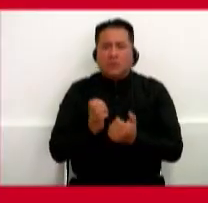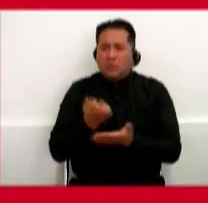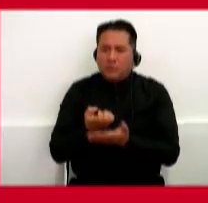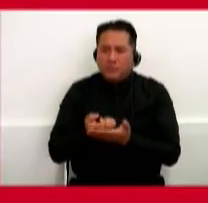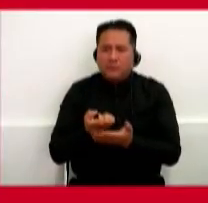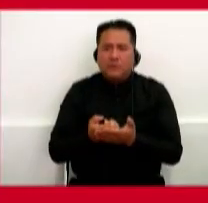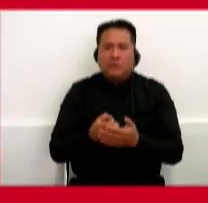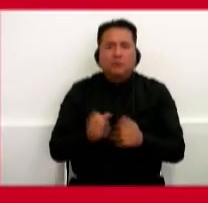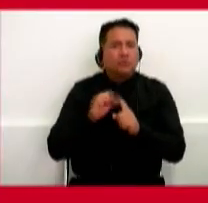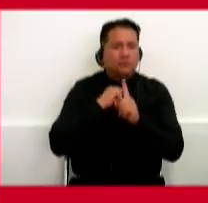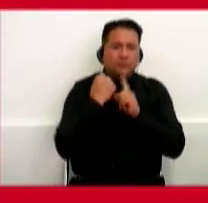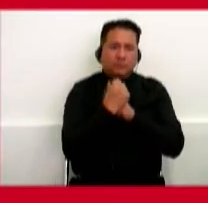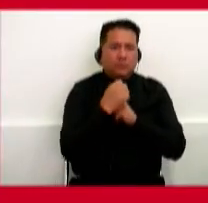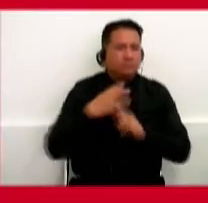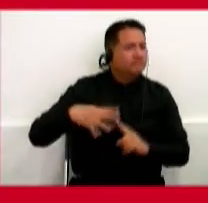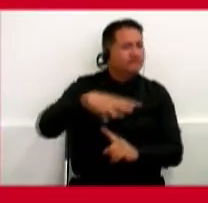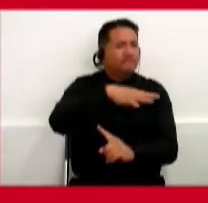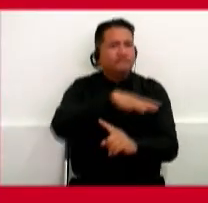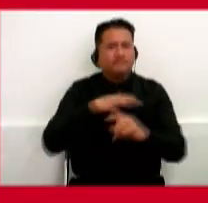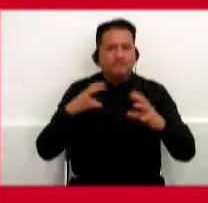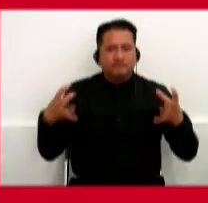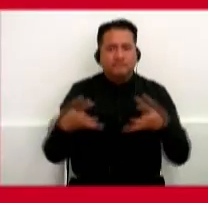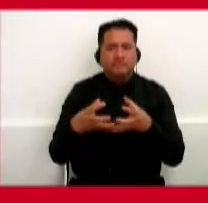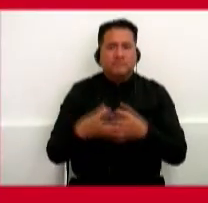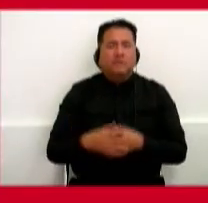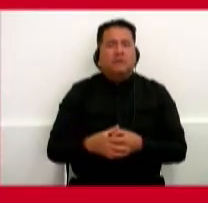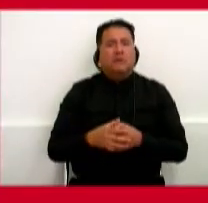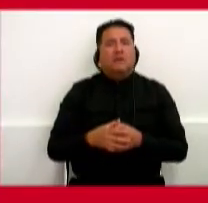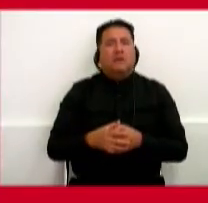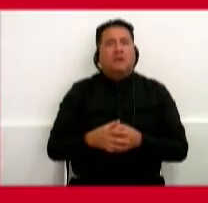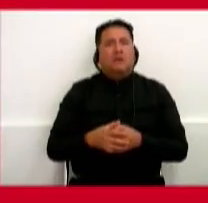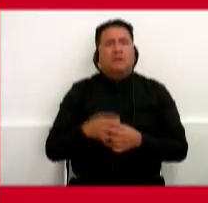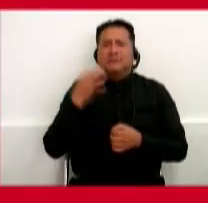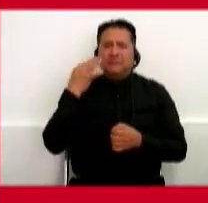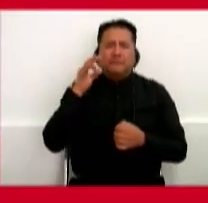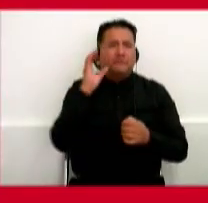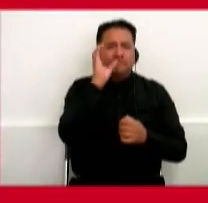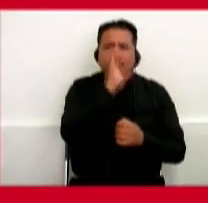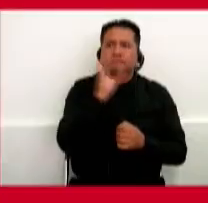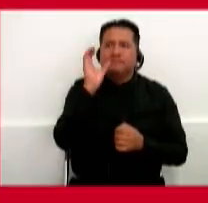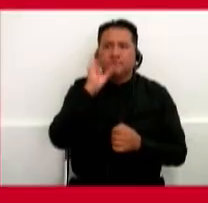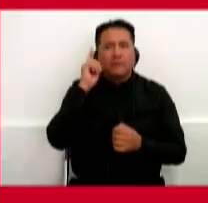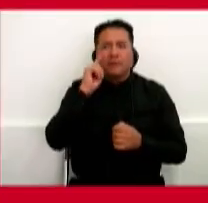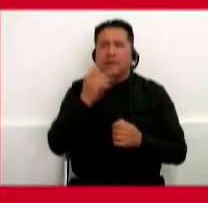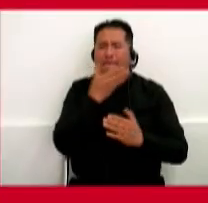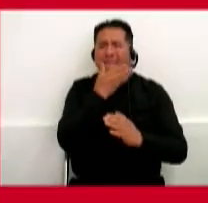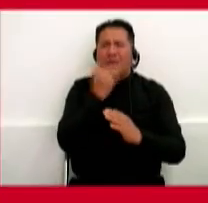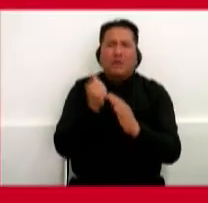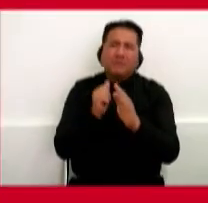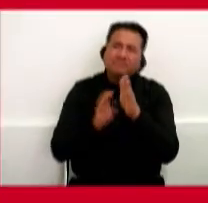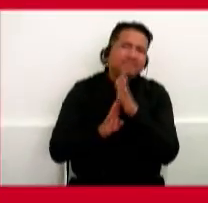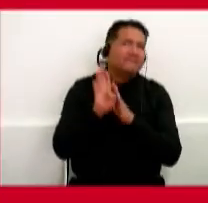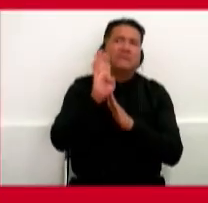y ambientalmente, y siempre estamos en búsqueda de la excelencia operacional.